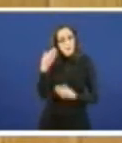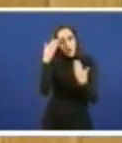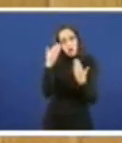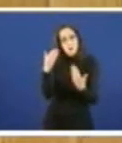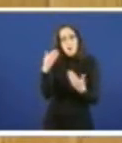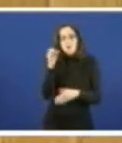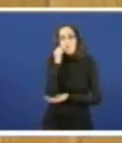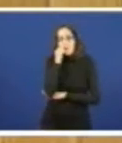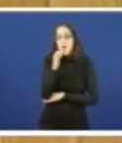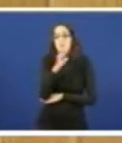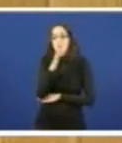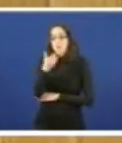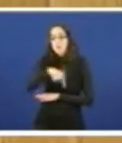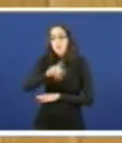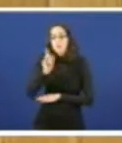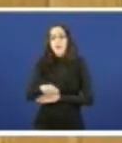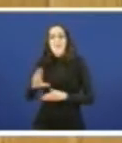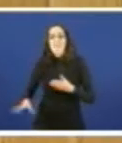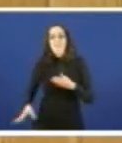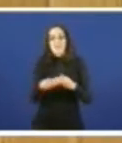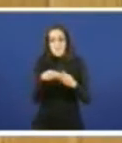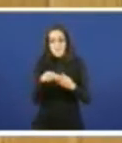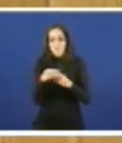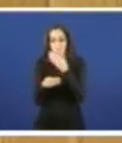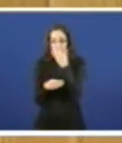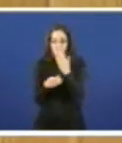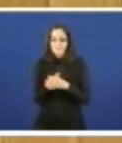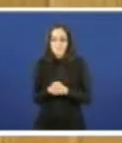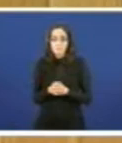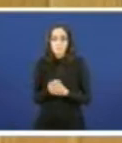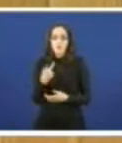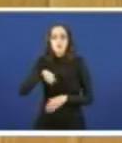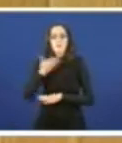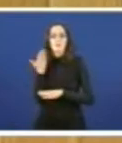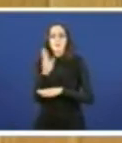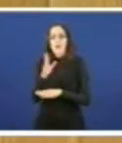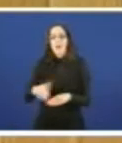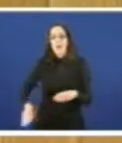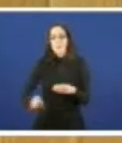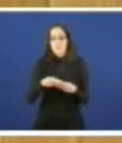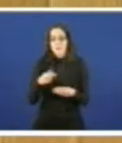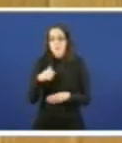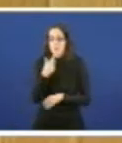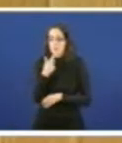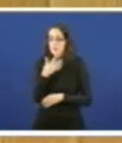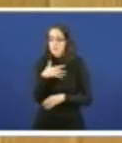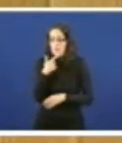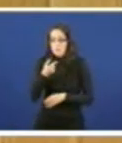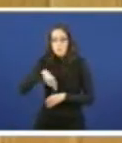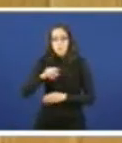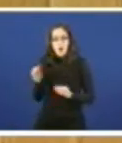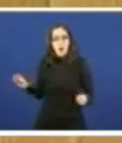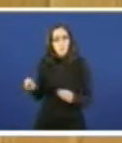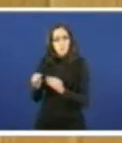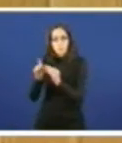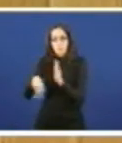eso presentamos unha enmenda. Presentamos unha enmenda na que eu lle digo que de entrada sí que estamos plenamente de